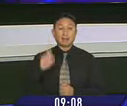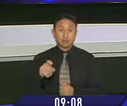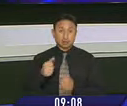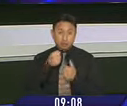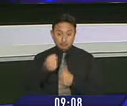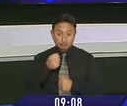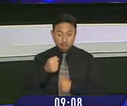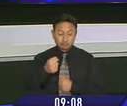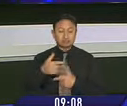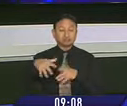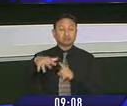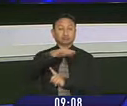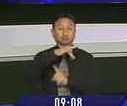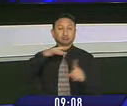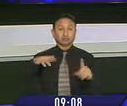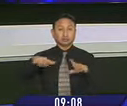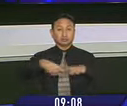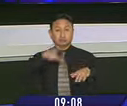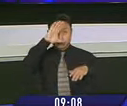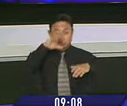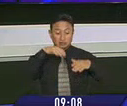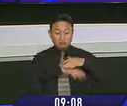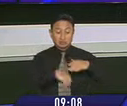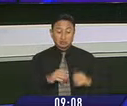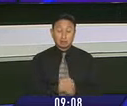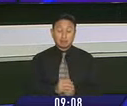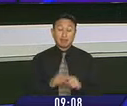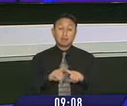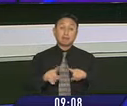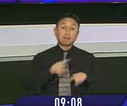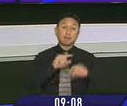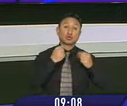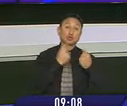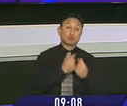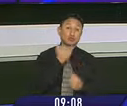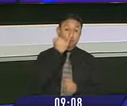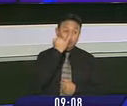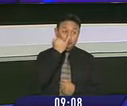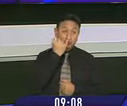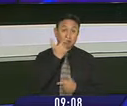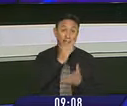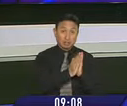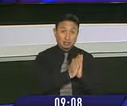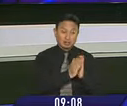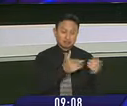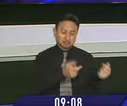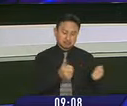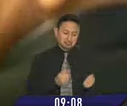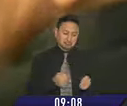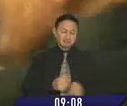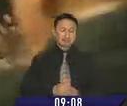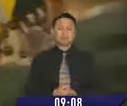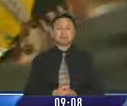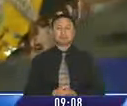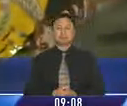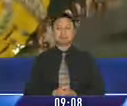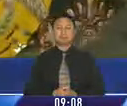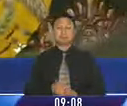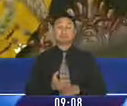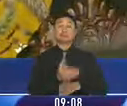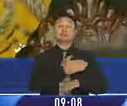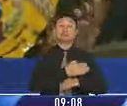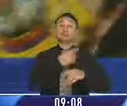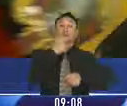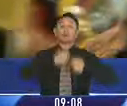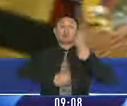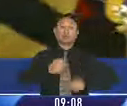para actividades mineras tras admitir a trámite una demanda presentada por la CONAIE. El pasado mes de